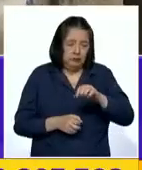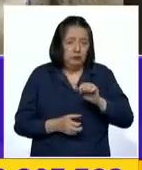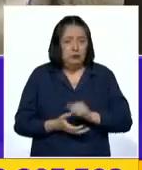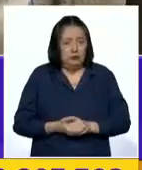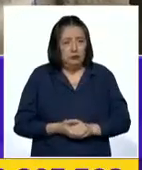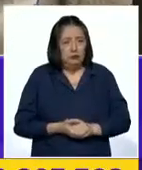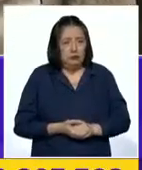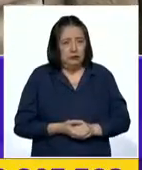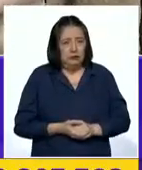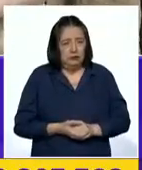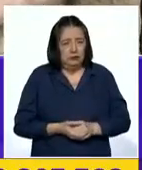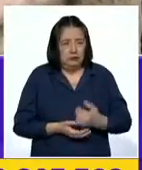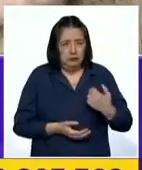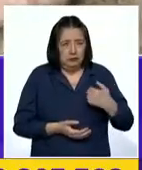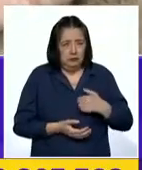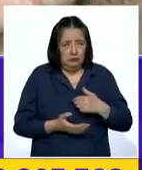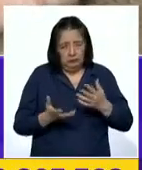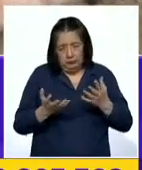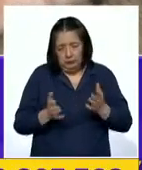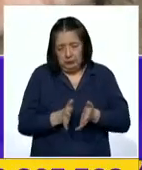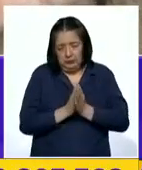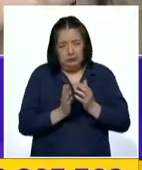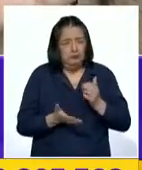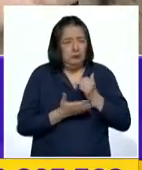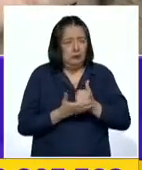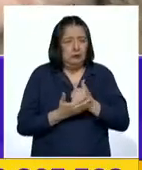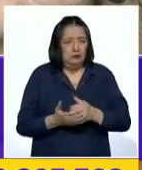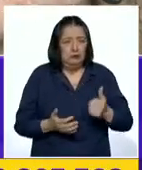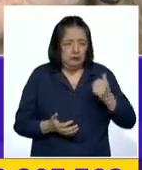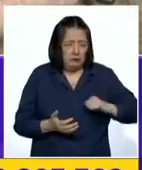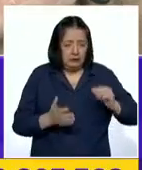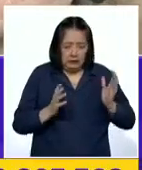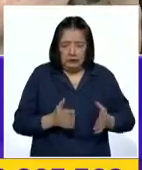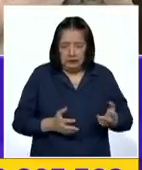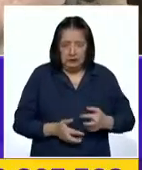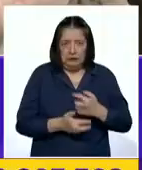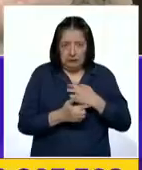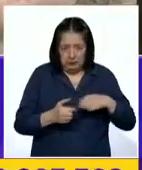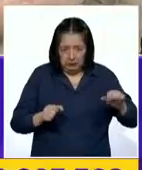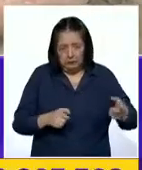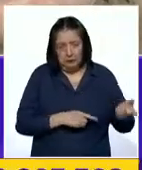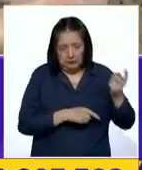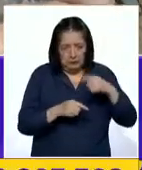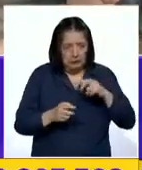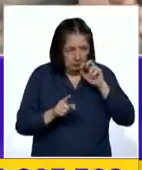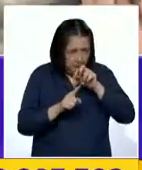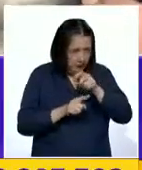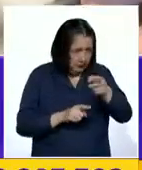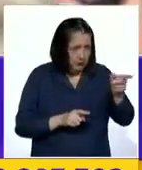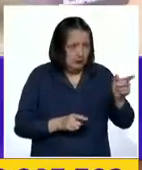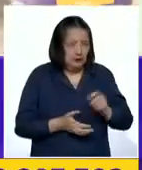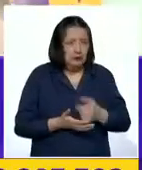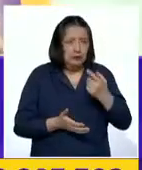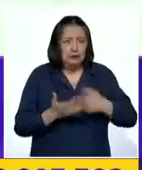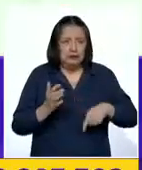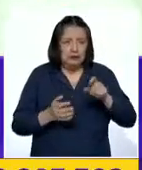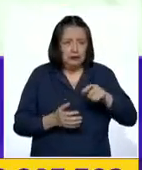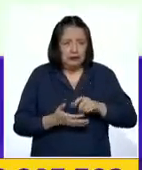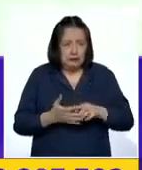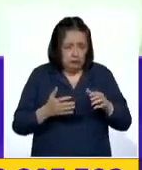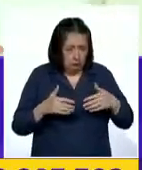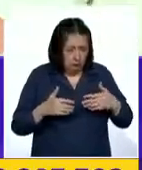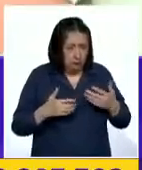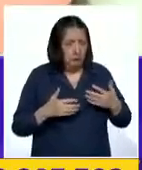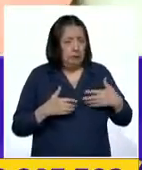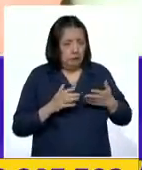cuidados, cierto. Y queremos apoyo de acá, de los alcaldes de Pachacamac, que nos vengan a apoyar. Hasta mira cómo quedó. ¿Qué es lo que se está necesitando? Vamos a ingresar